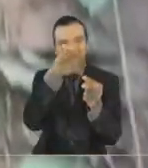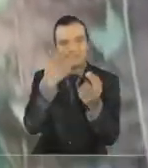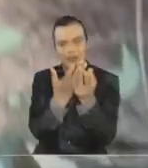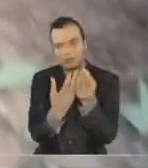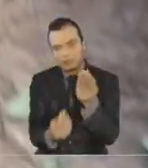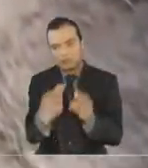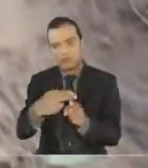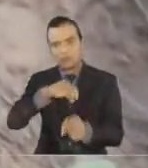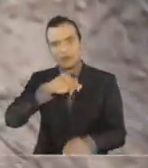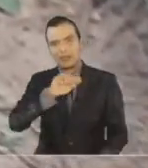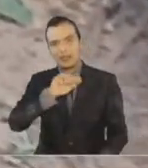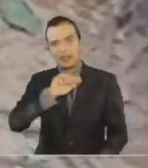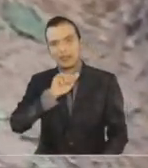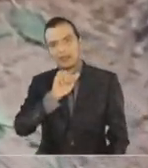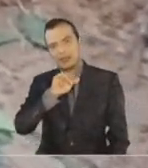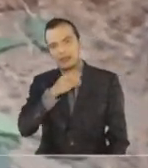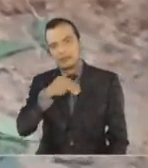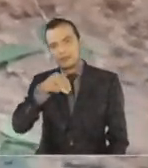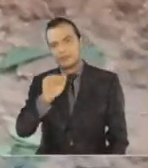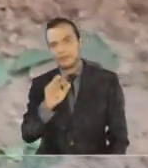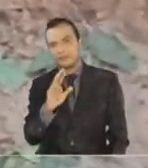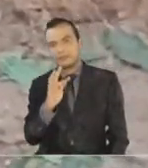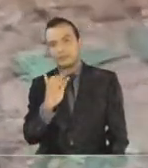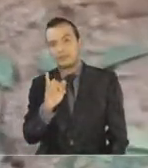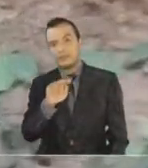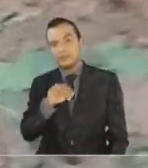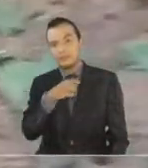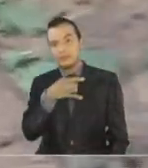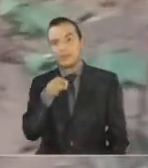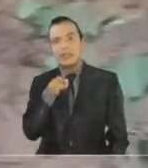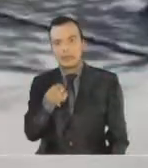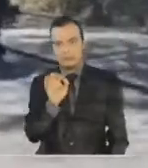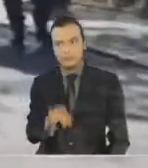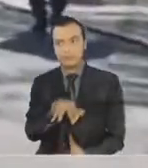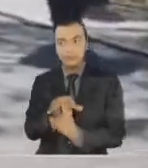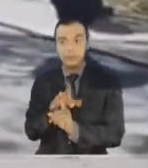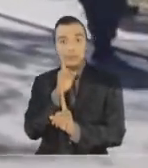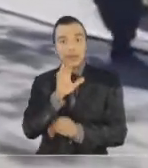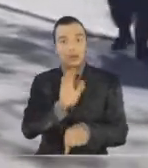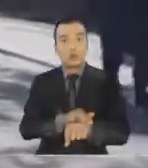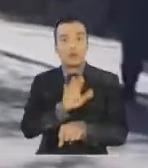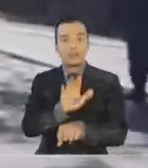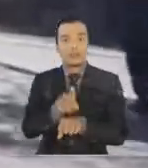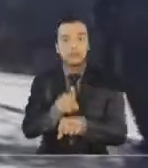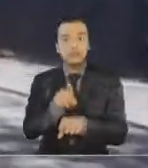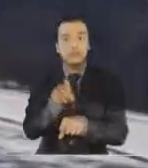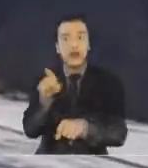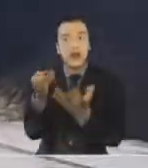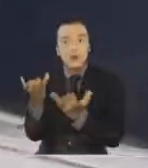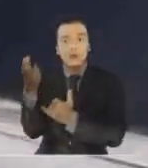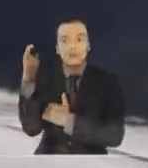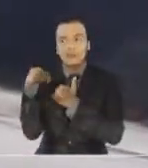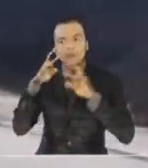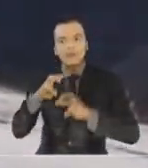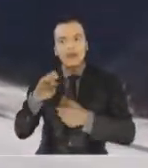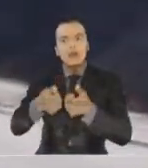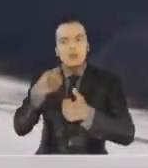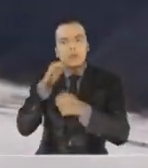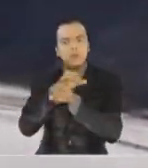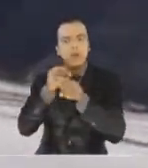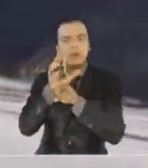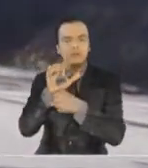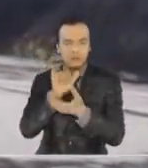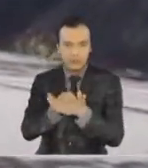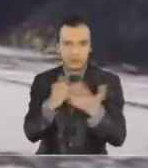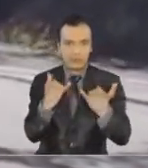también definir qué clase de artefacto explosivo era el que estaba en esa cuneta. El gobierno nacional insistió en que los indígenas deben buscar